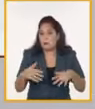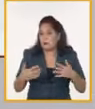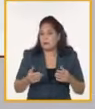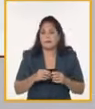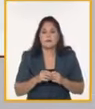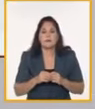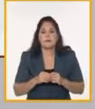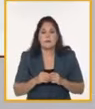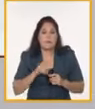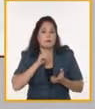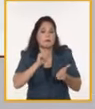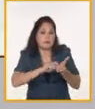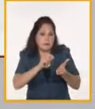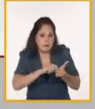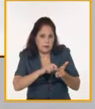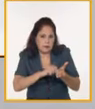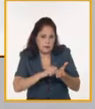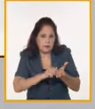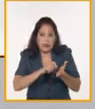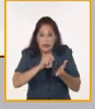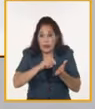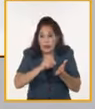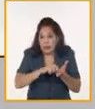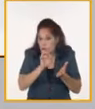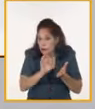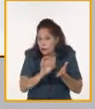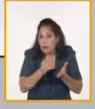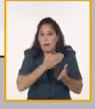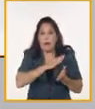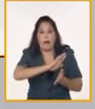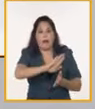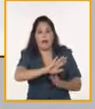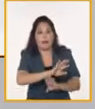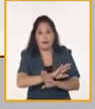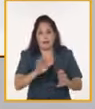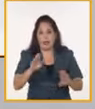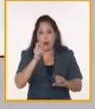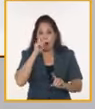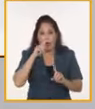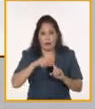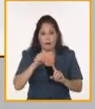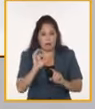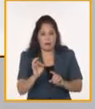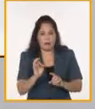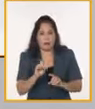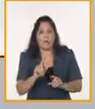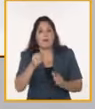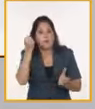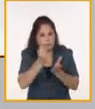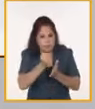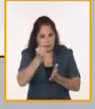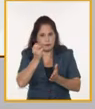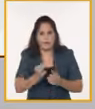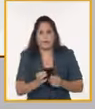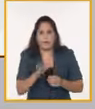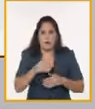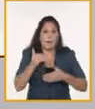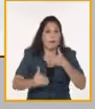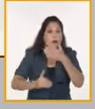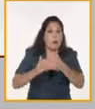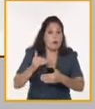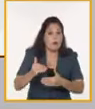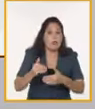inscribir en en el registro de contribuyentes dar el carnet de de contribuyente y emitir el vector fiscal que todo ese proceso